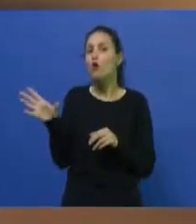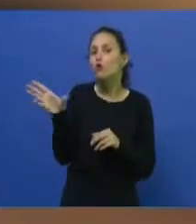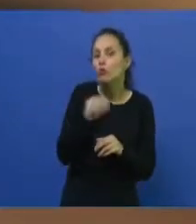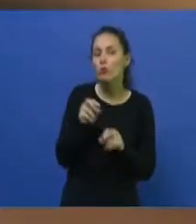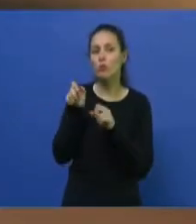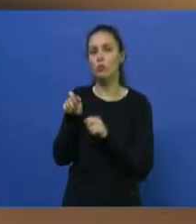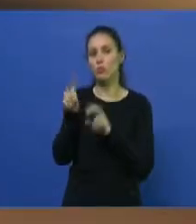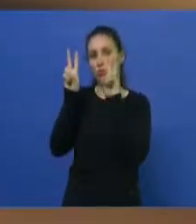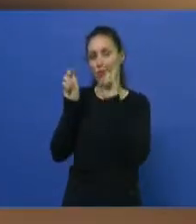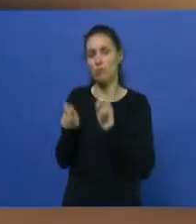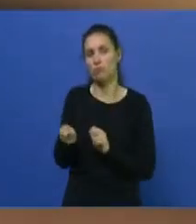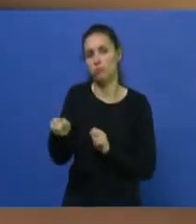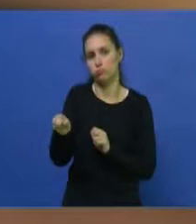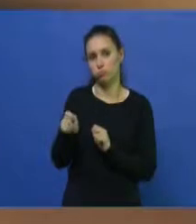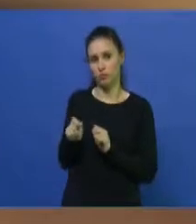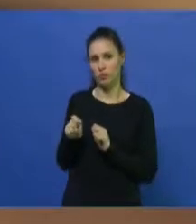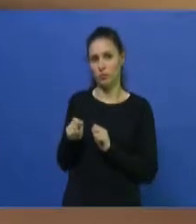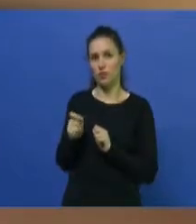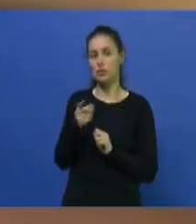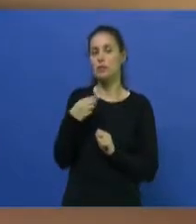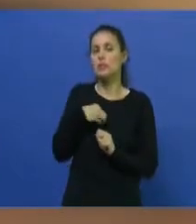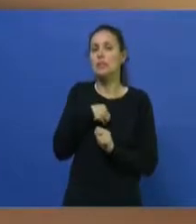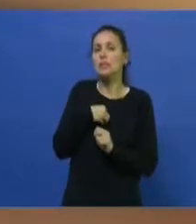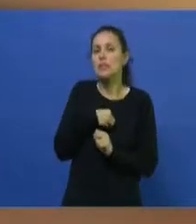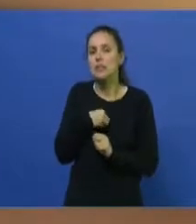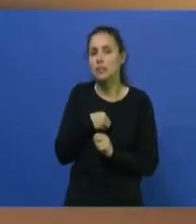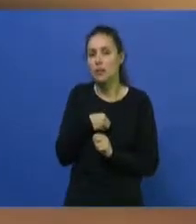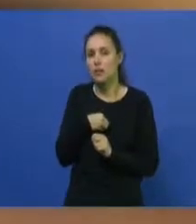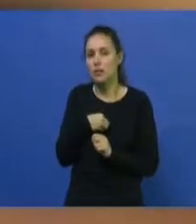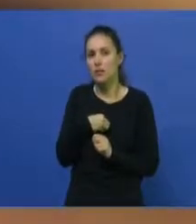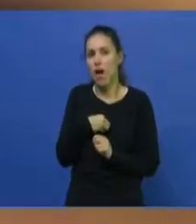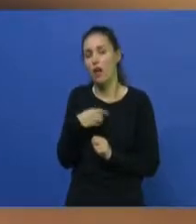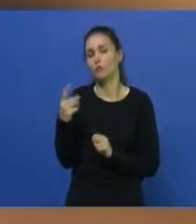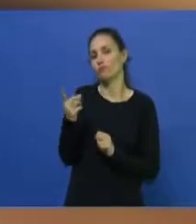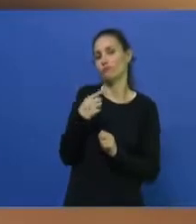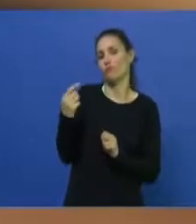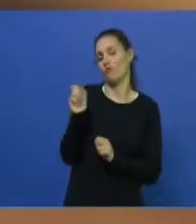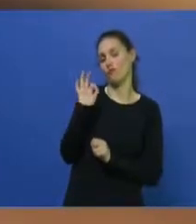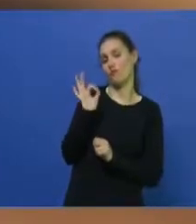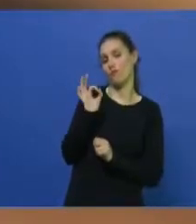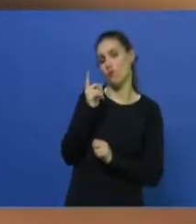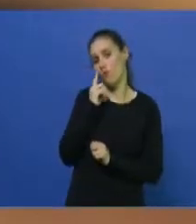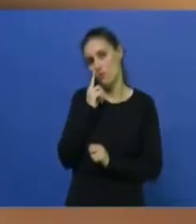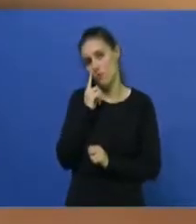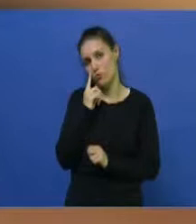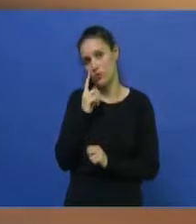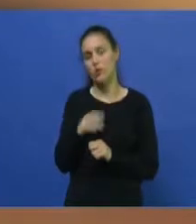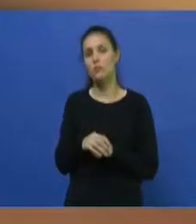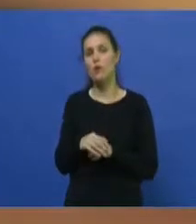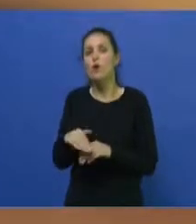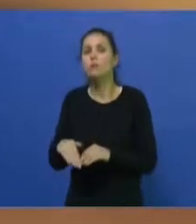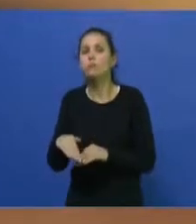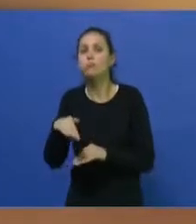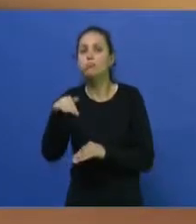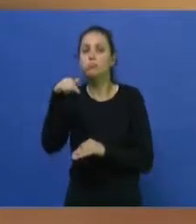nos olvidemos ni nos dejemos de sensibilizar con esto que nos conocemos todos en la calle, que nos hemos creado juntos, que sabemos qué